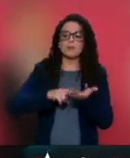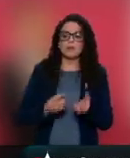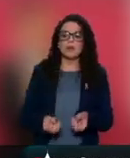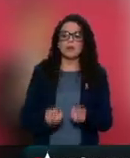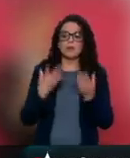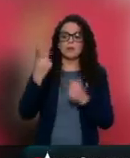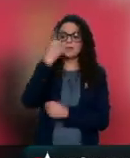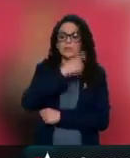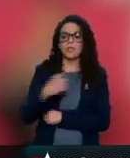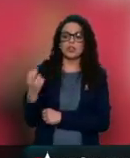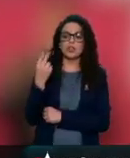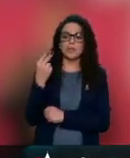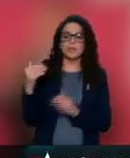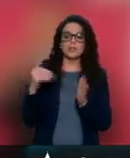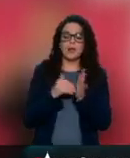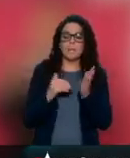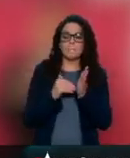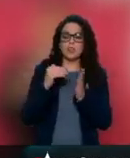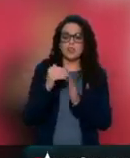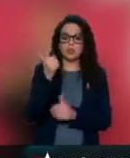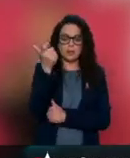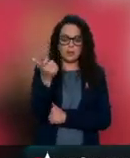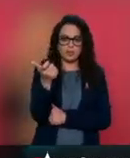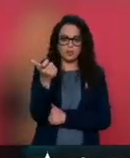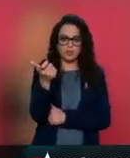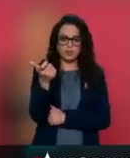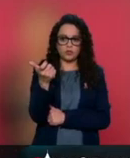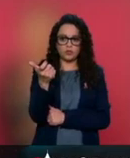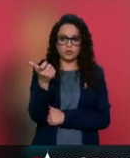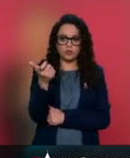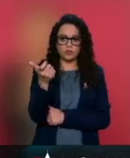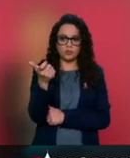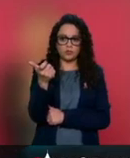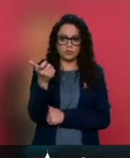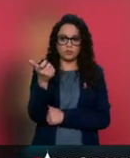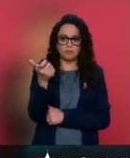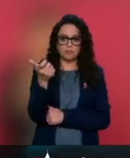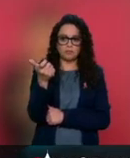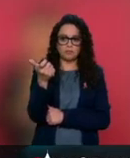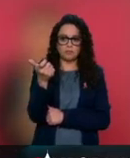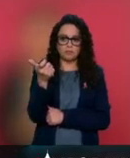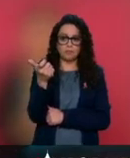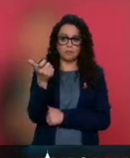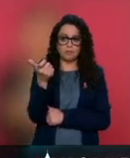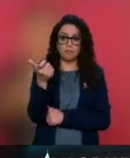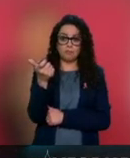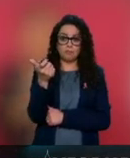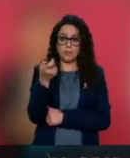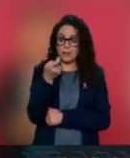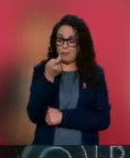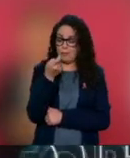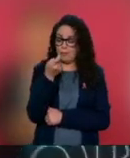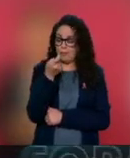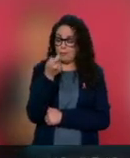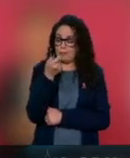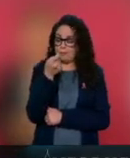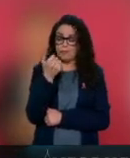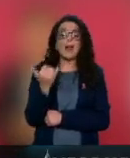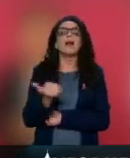125 mil millones de pesos. Se equivocó por muy poco, Tan